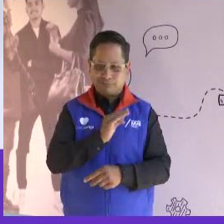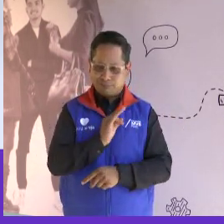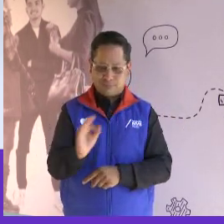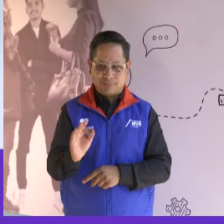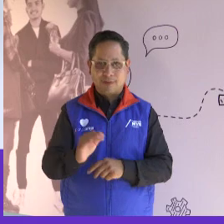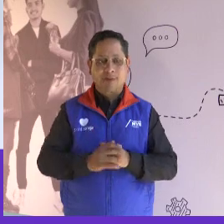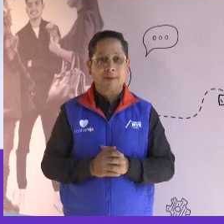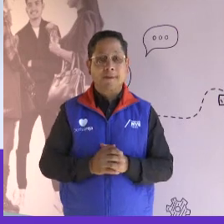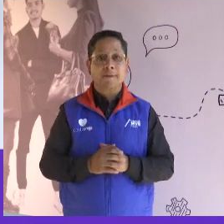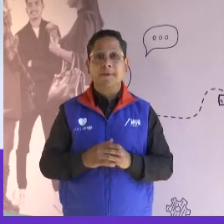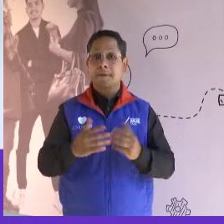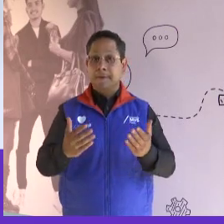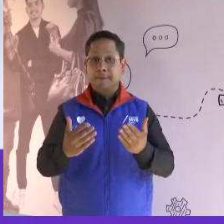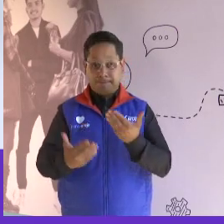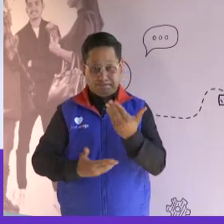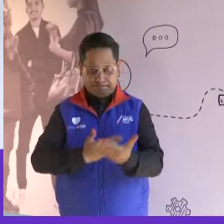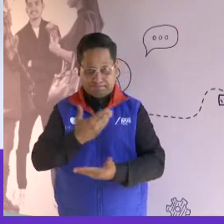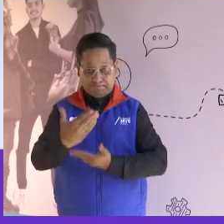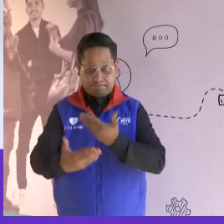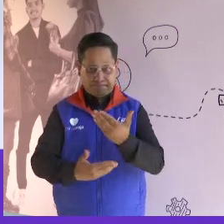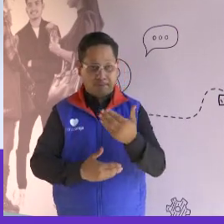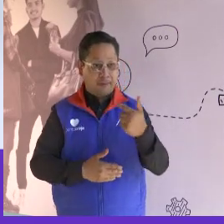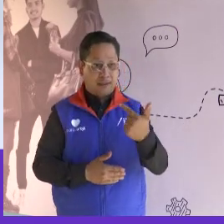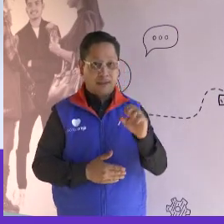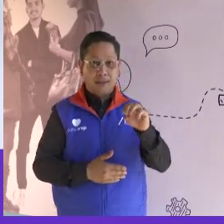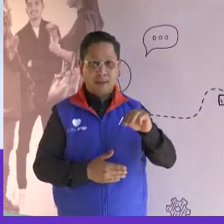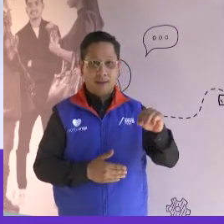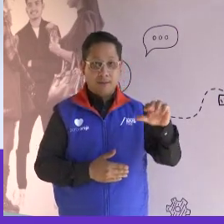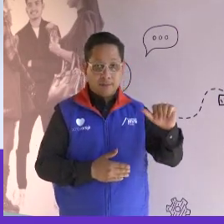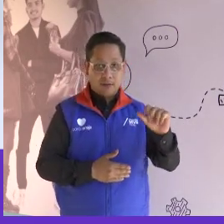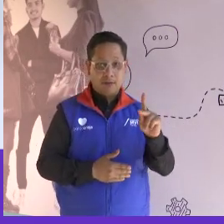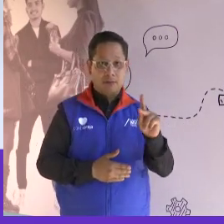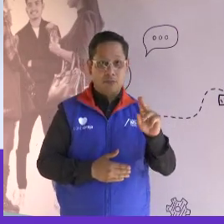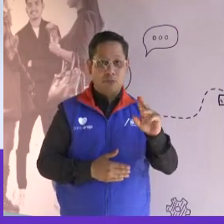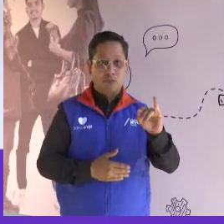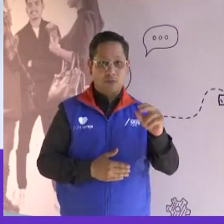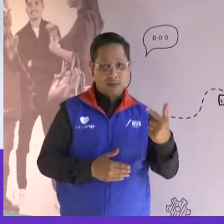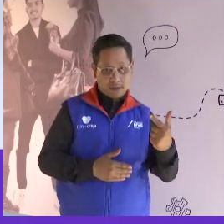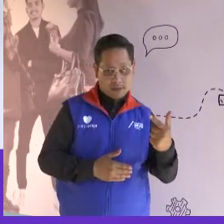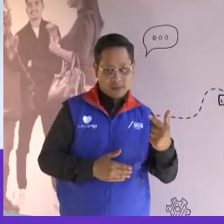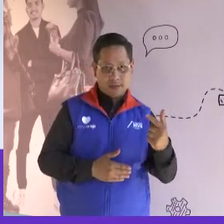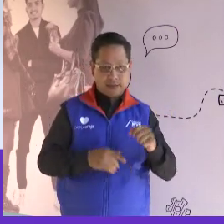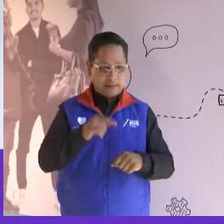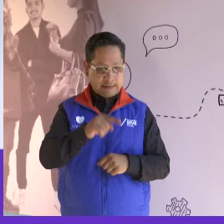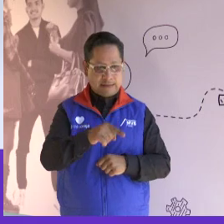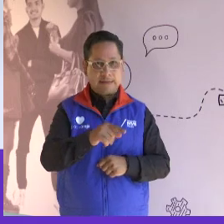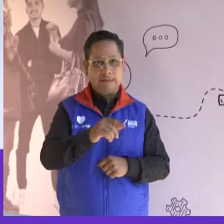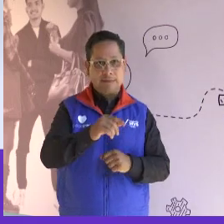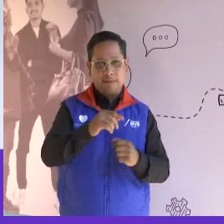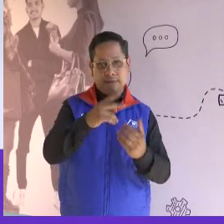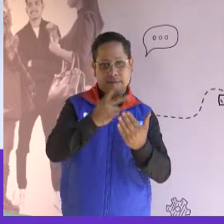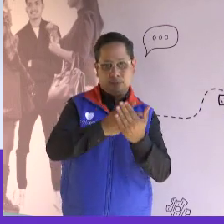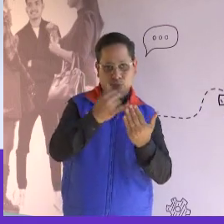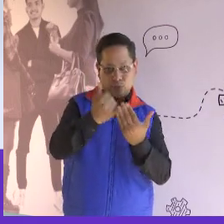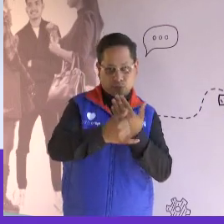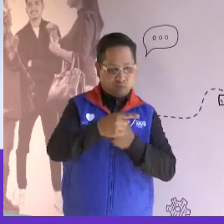¿vale? Entonces, bueno, les presento a Gema Puig del CIESC y del proyecto